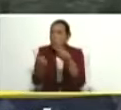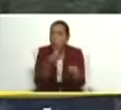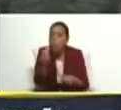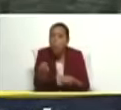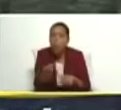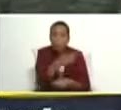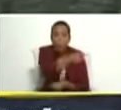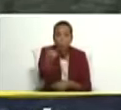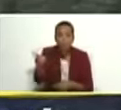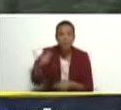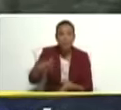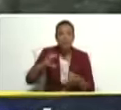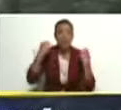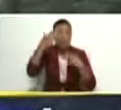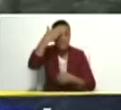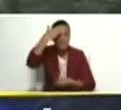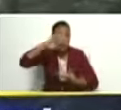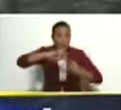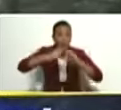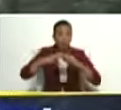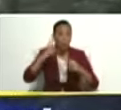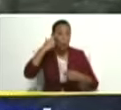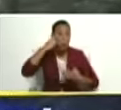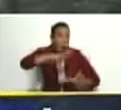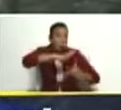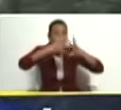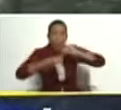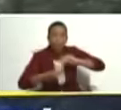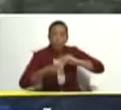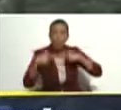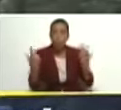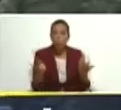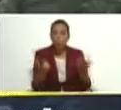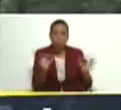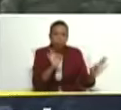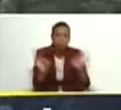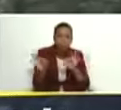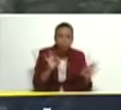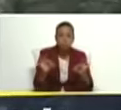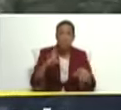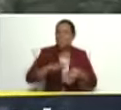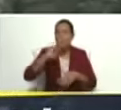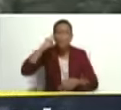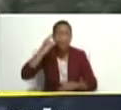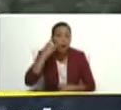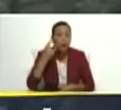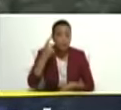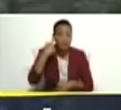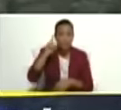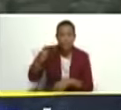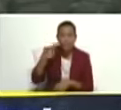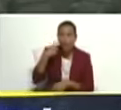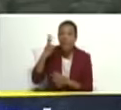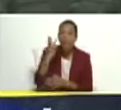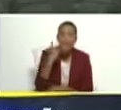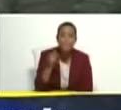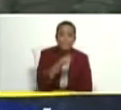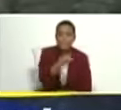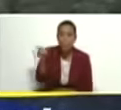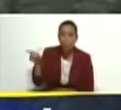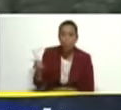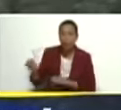y cómo ustedes están entrenados para ese tipo de combate. Pude ver también